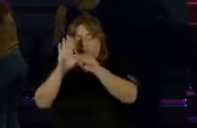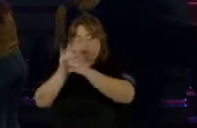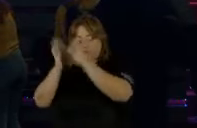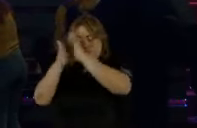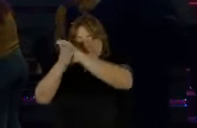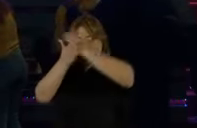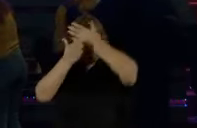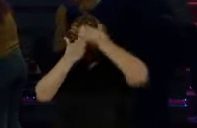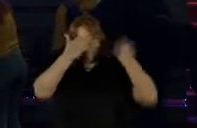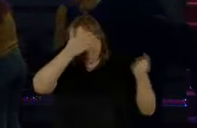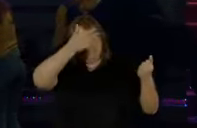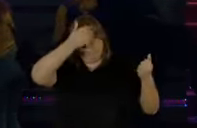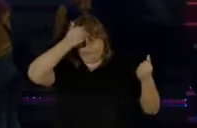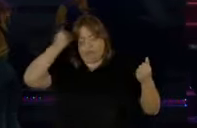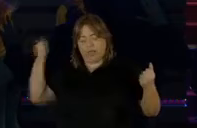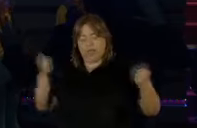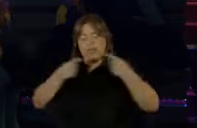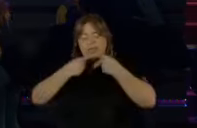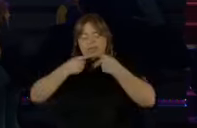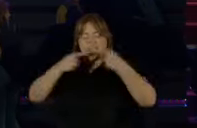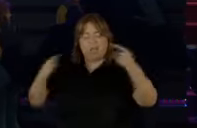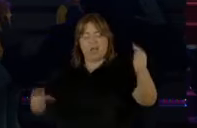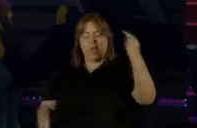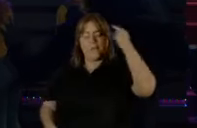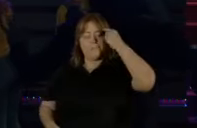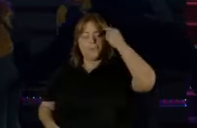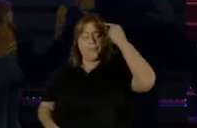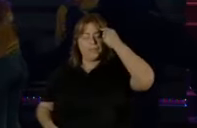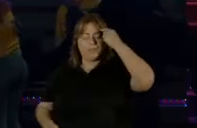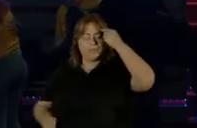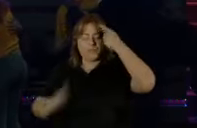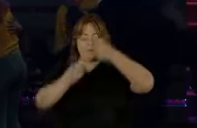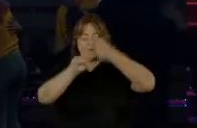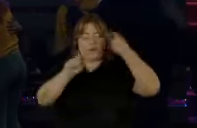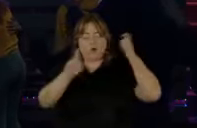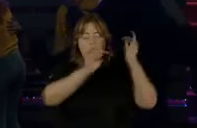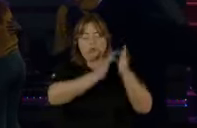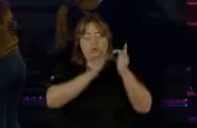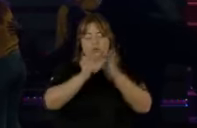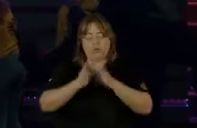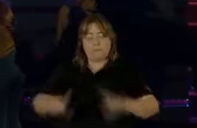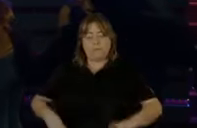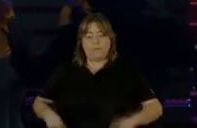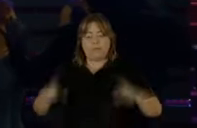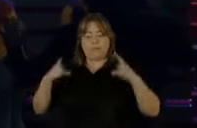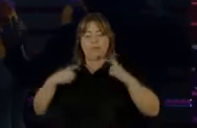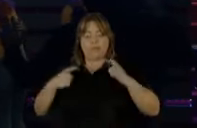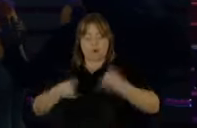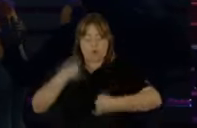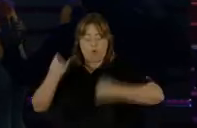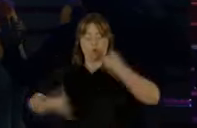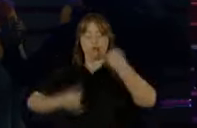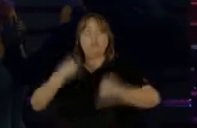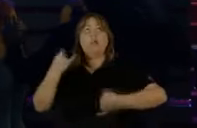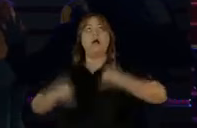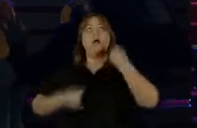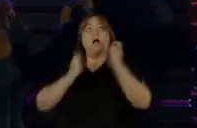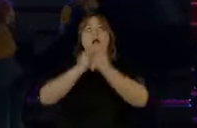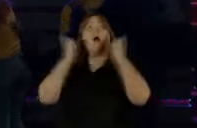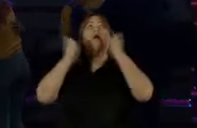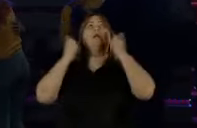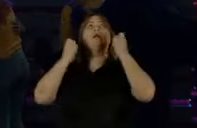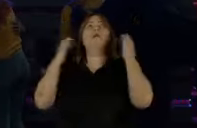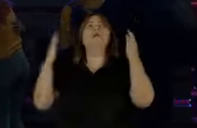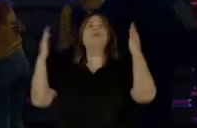quitado, removido, y declaro que tienen la mente de Cristo, la mente de vida, la mente de gozo. Aleluya, dale